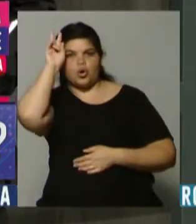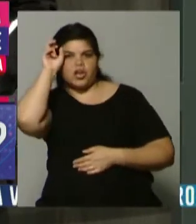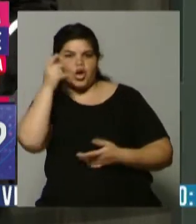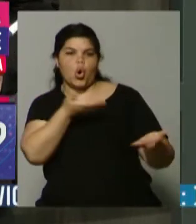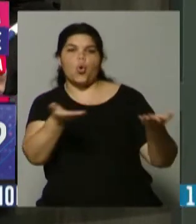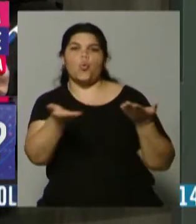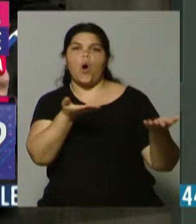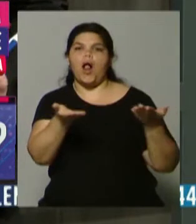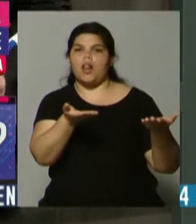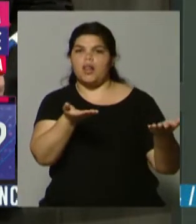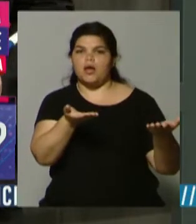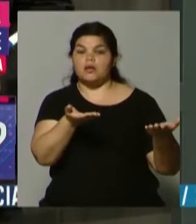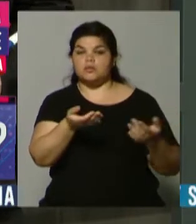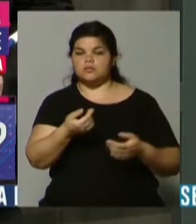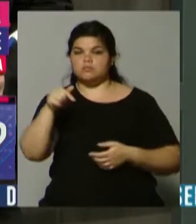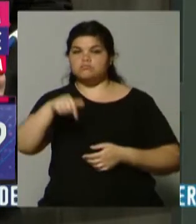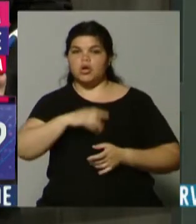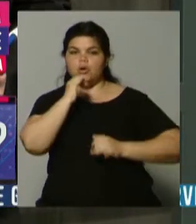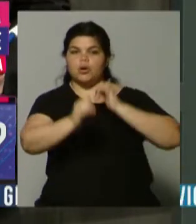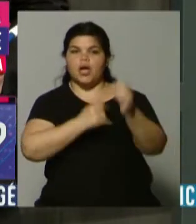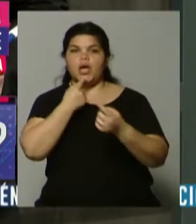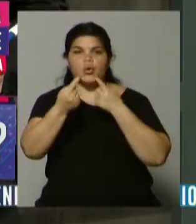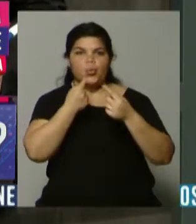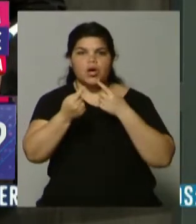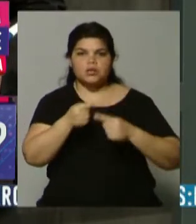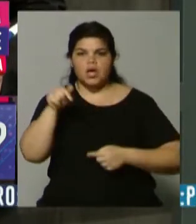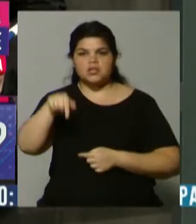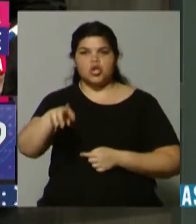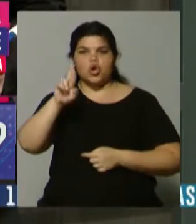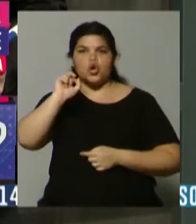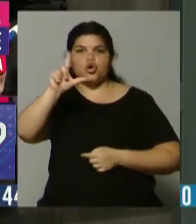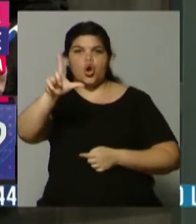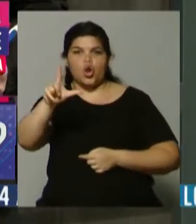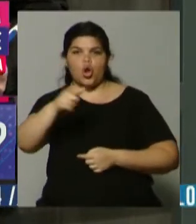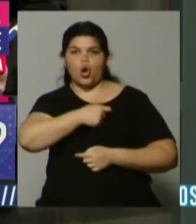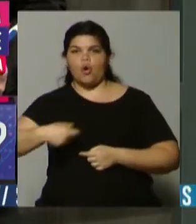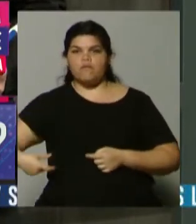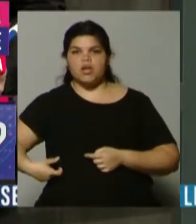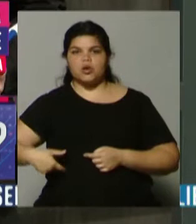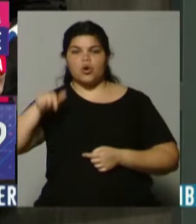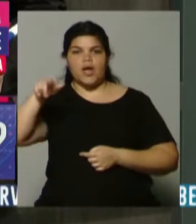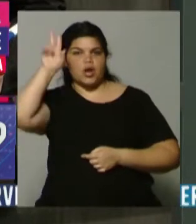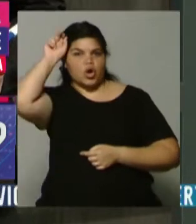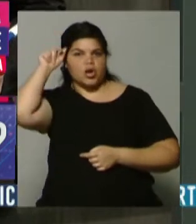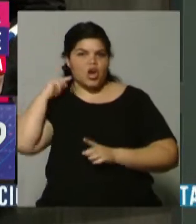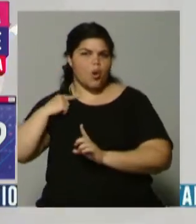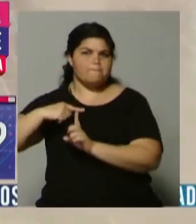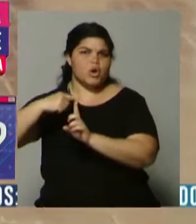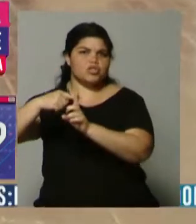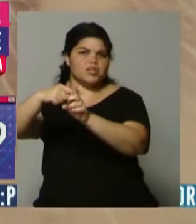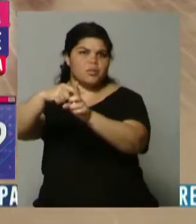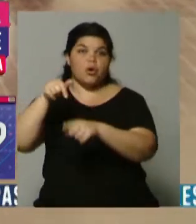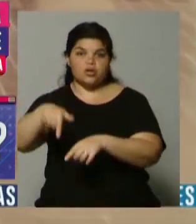año la buena imagen de Cornejo y su rol de gobernador se ha mantenido y ha crecido, ¿no? Sí,